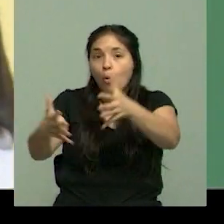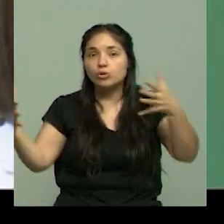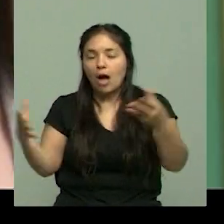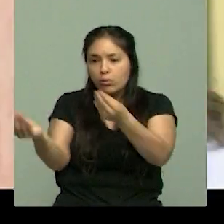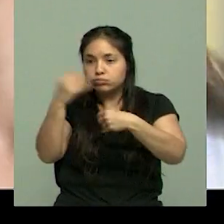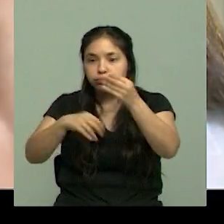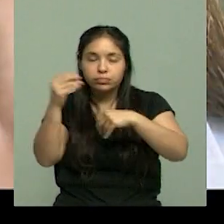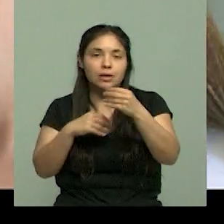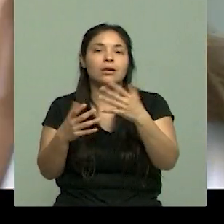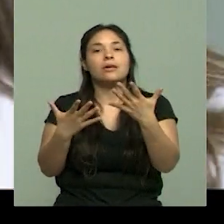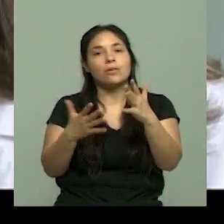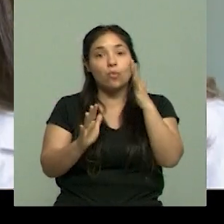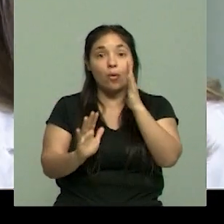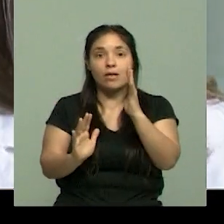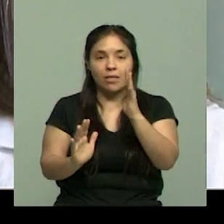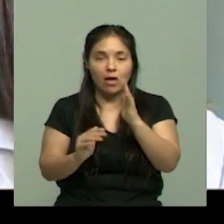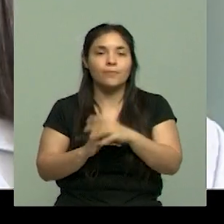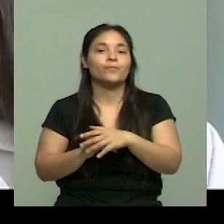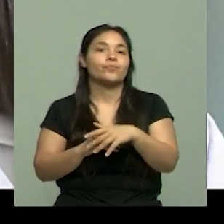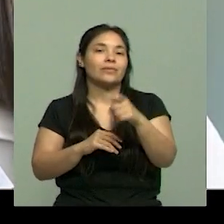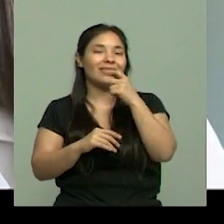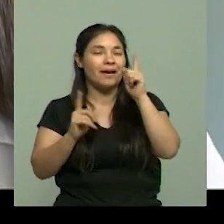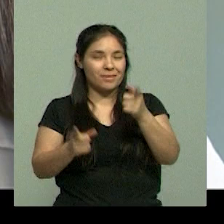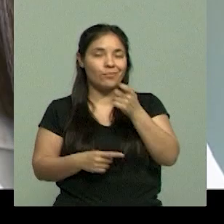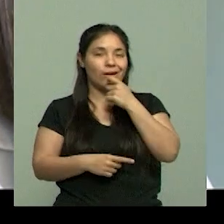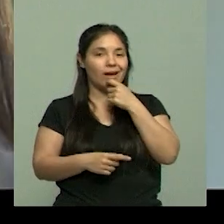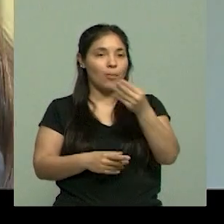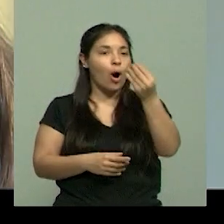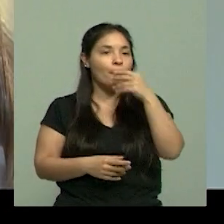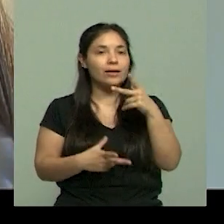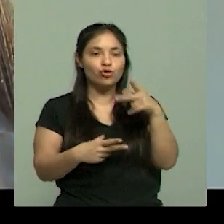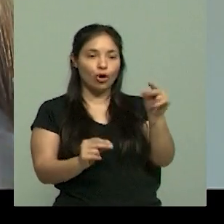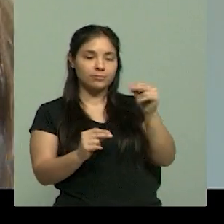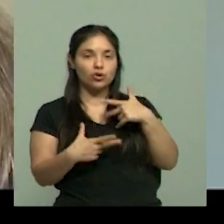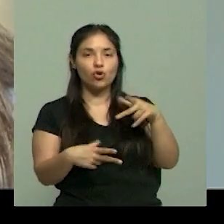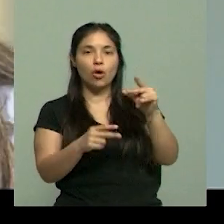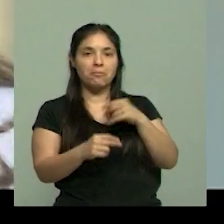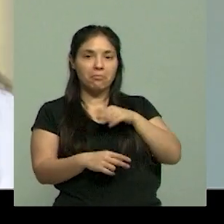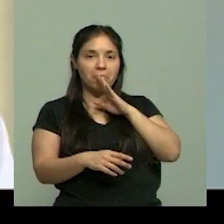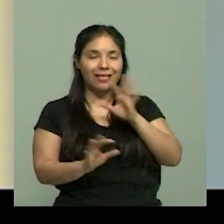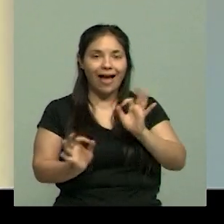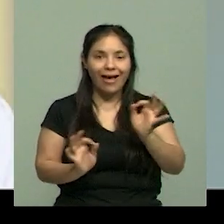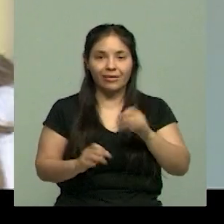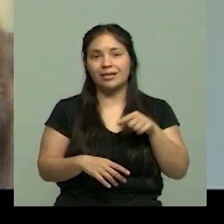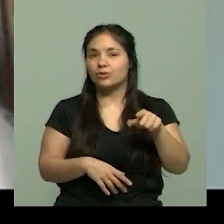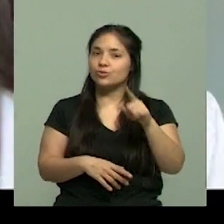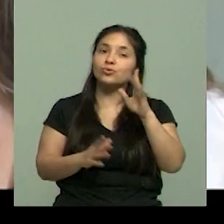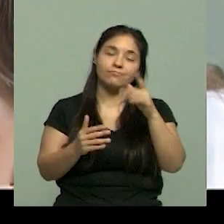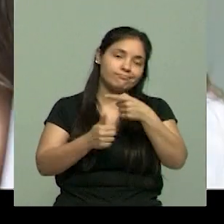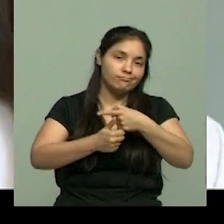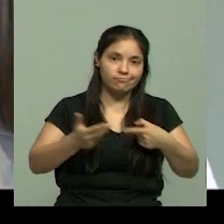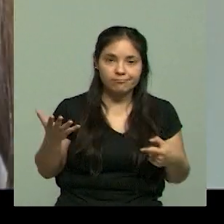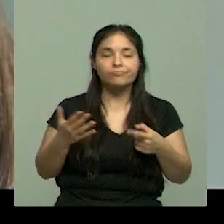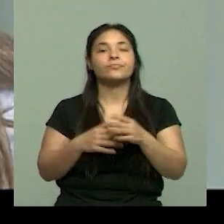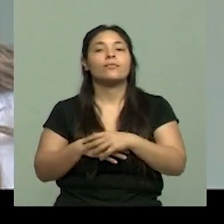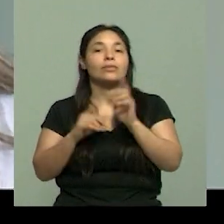poca. Obviamente la negativa a comer, alimentarse, ¿sí? Eso entre otras. Y bueno, cuestiones